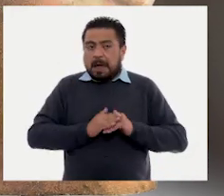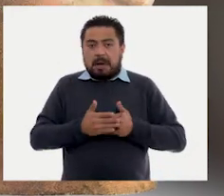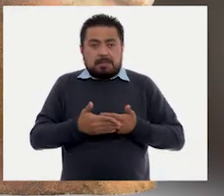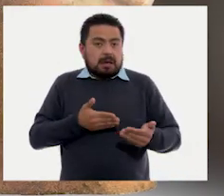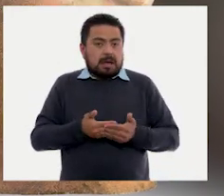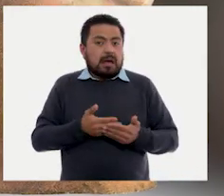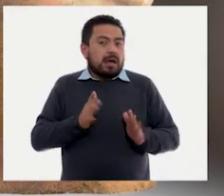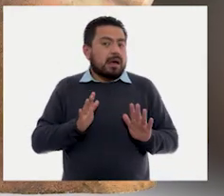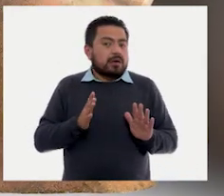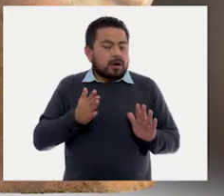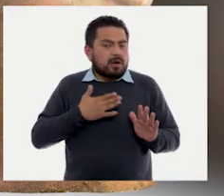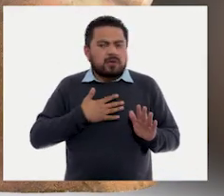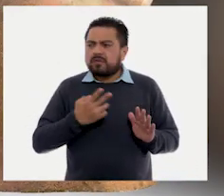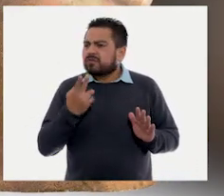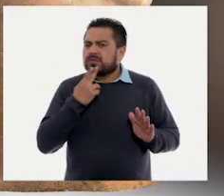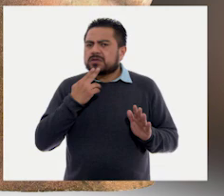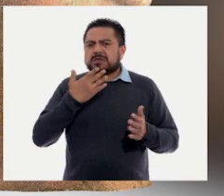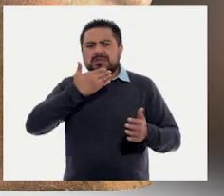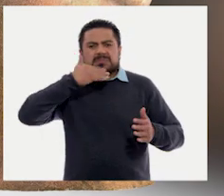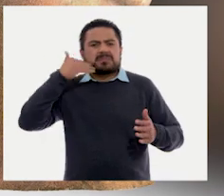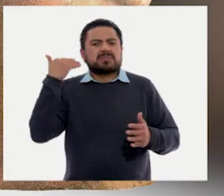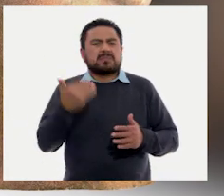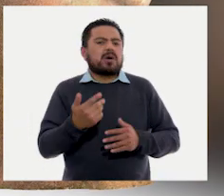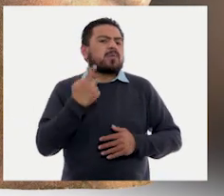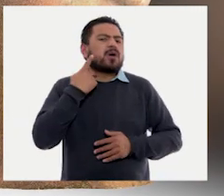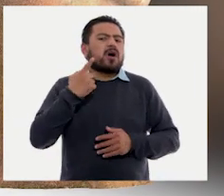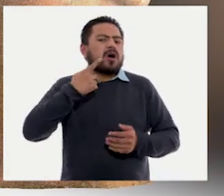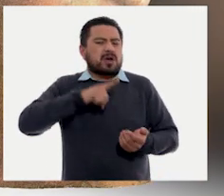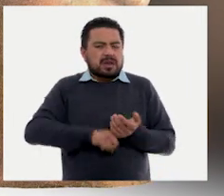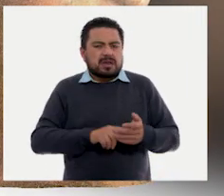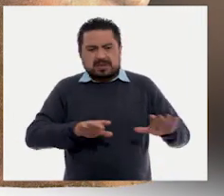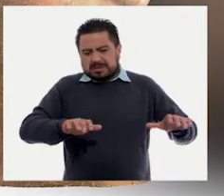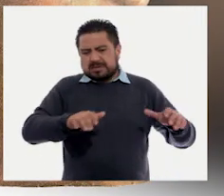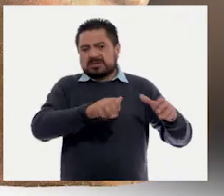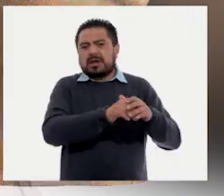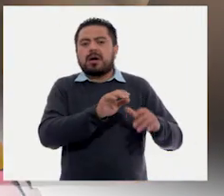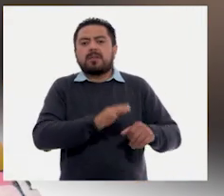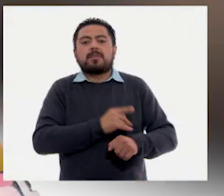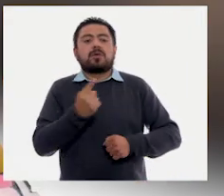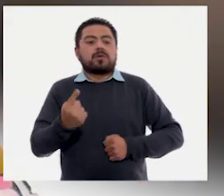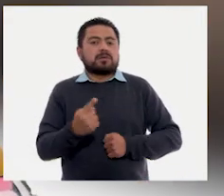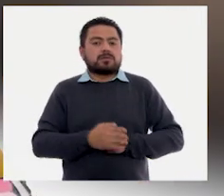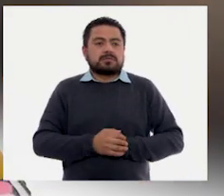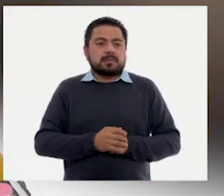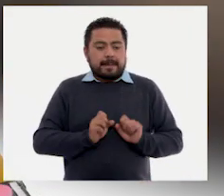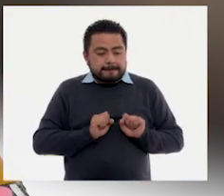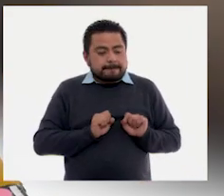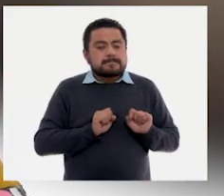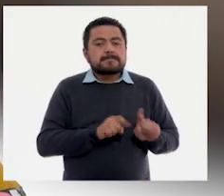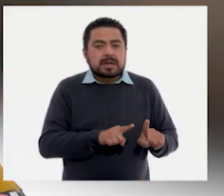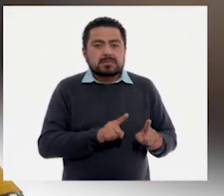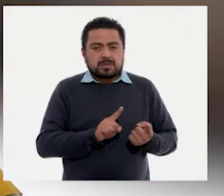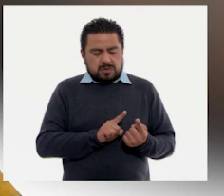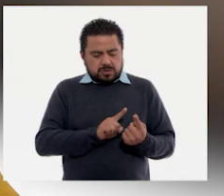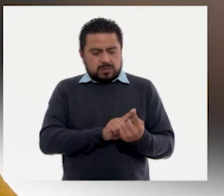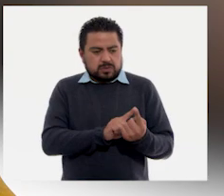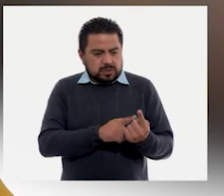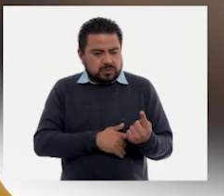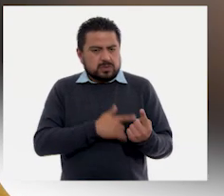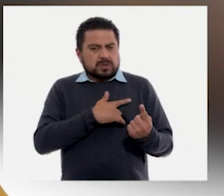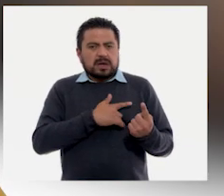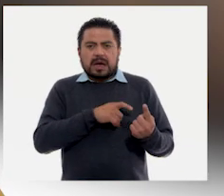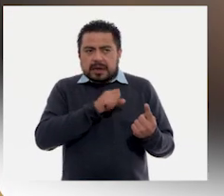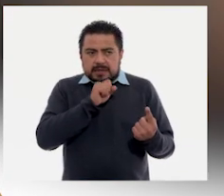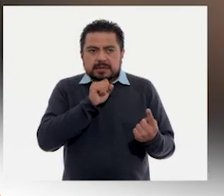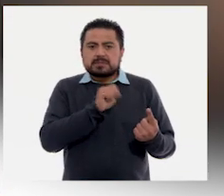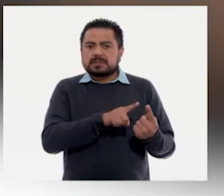alguna manera funcionaban muy bien en los polípticos porque al mismo tiempo que se confrontaban, de